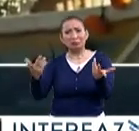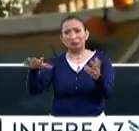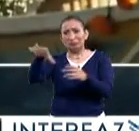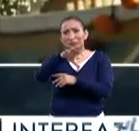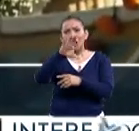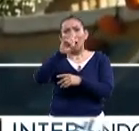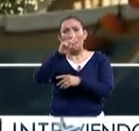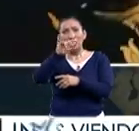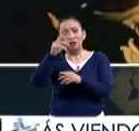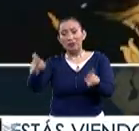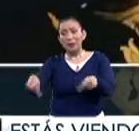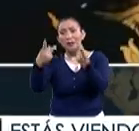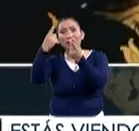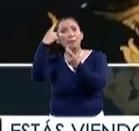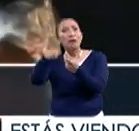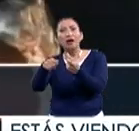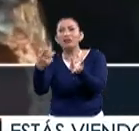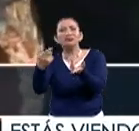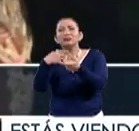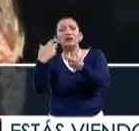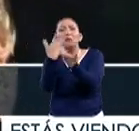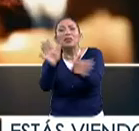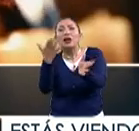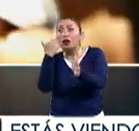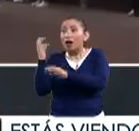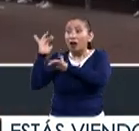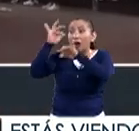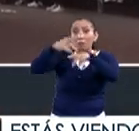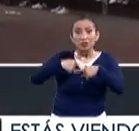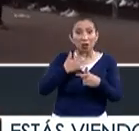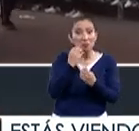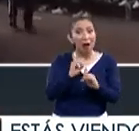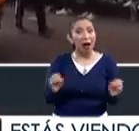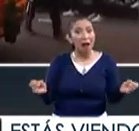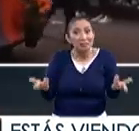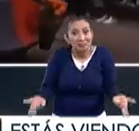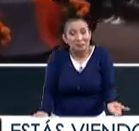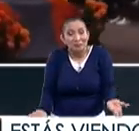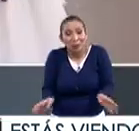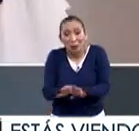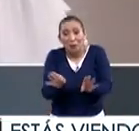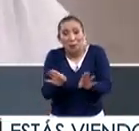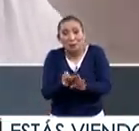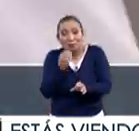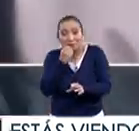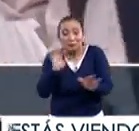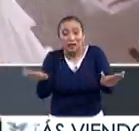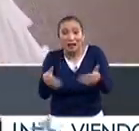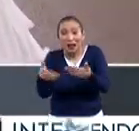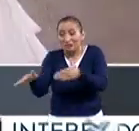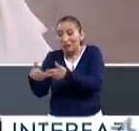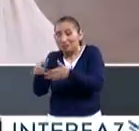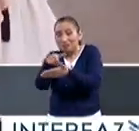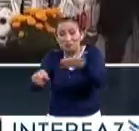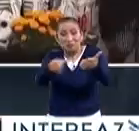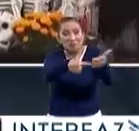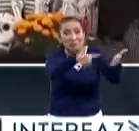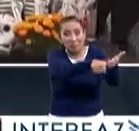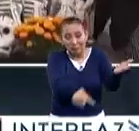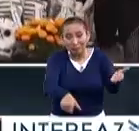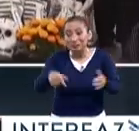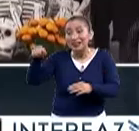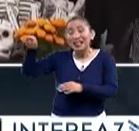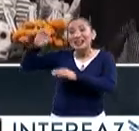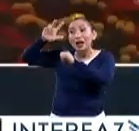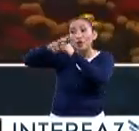conventos, Para fines de para cualquier lo que tipo, sea, ¿no? porque Sí, no sí, hay sí, feligreses, ¿no? Sí. Entonces, también hay en el